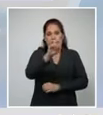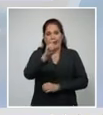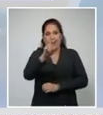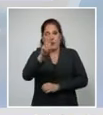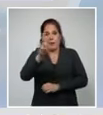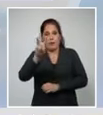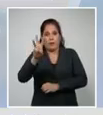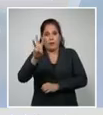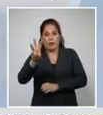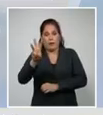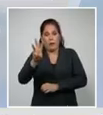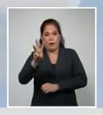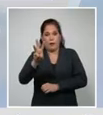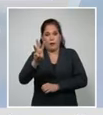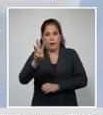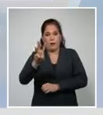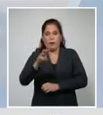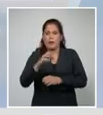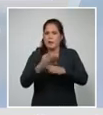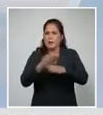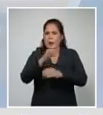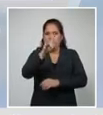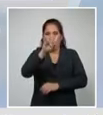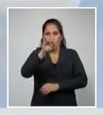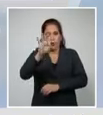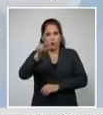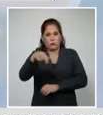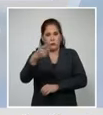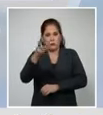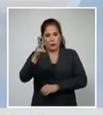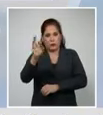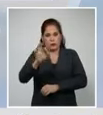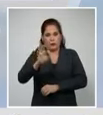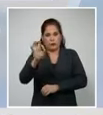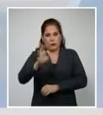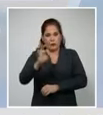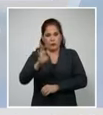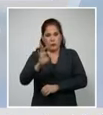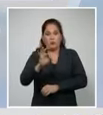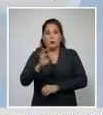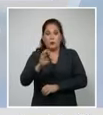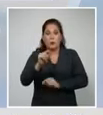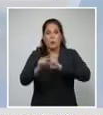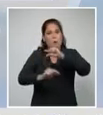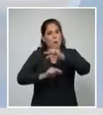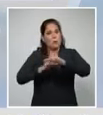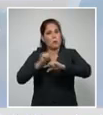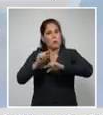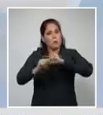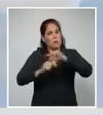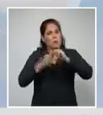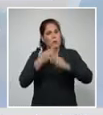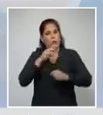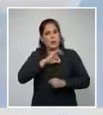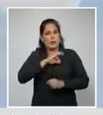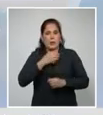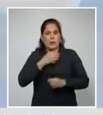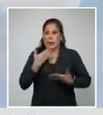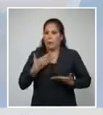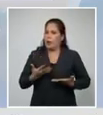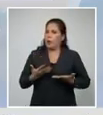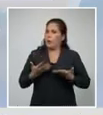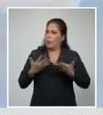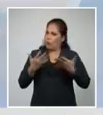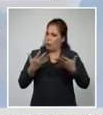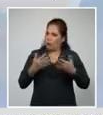4.723, estamos hablando del 98,3%, pues tienen una evolución clínica estable.